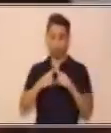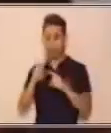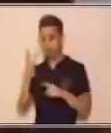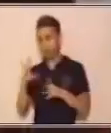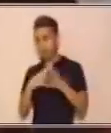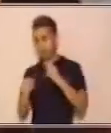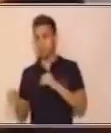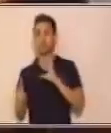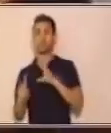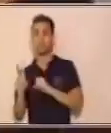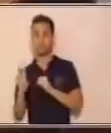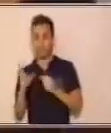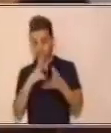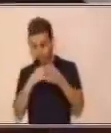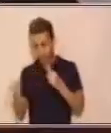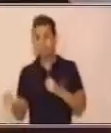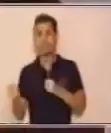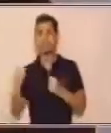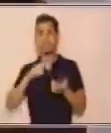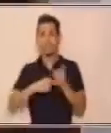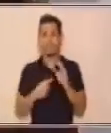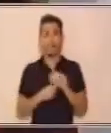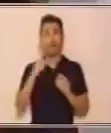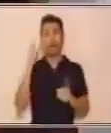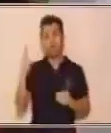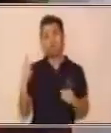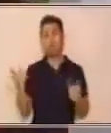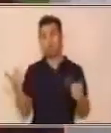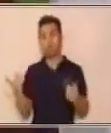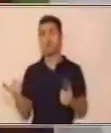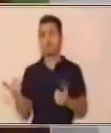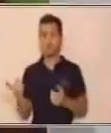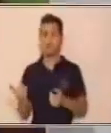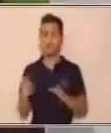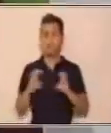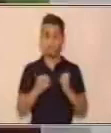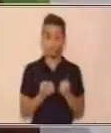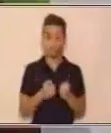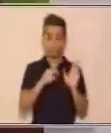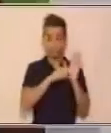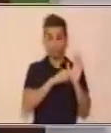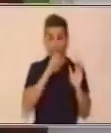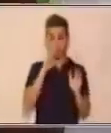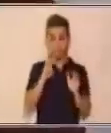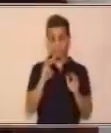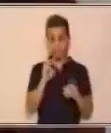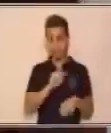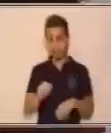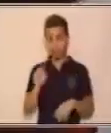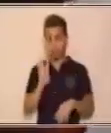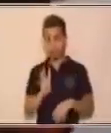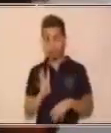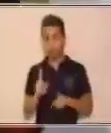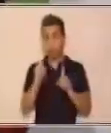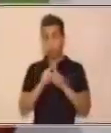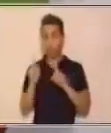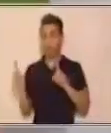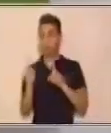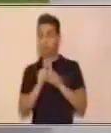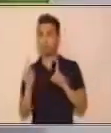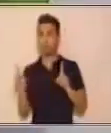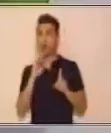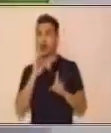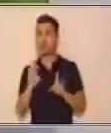lo que representa a 1. Entonces puedo decir que el recíproco de menos 3/4 es